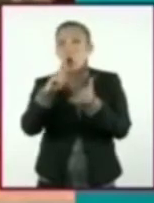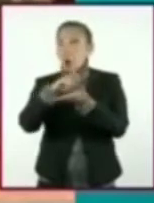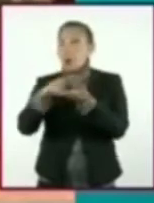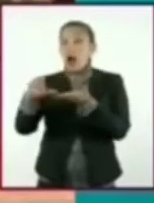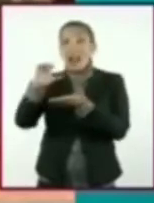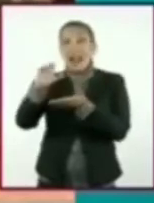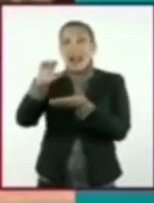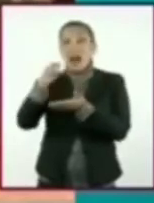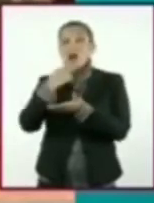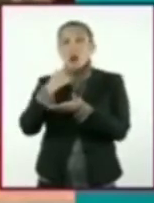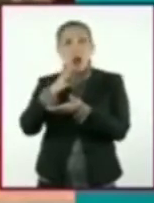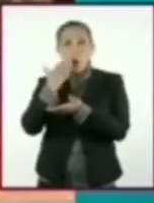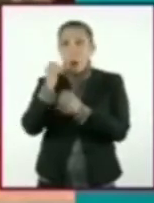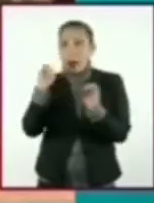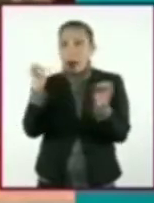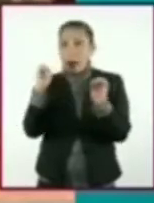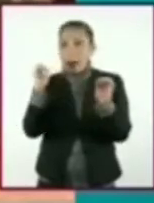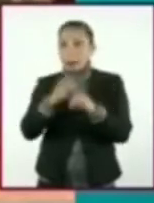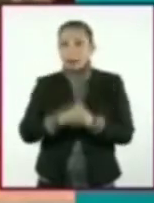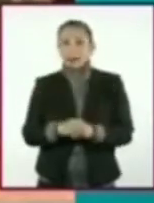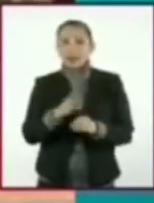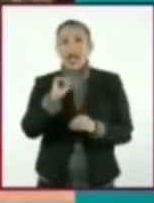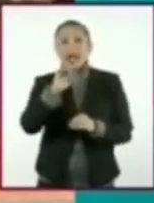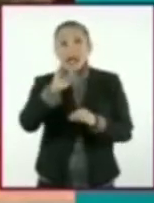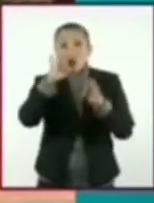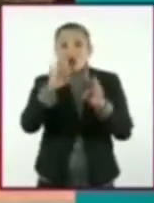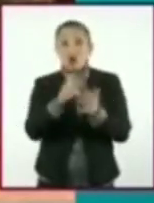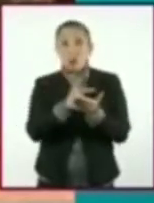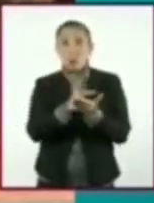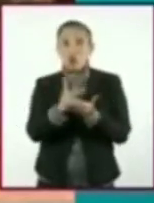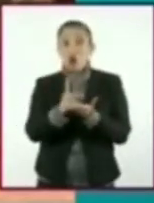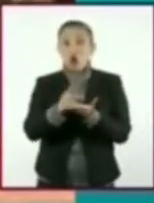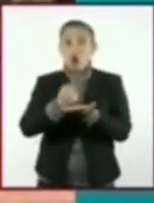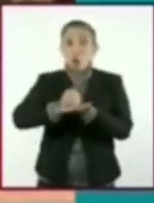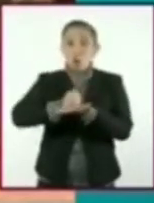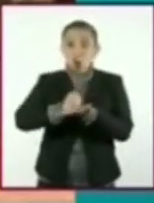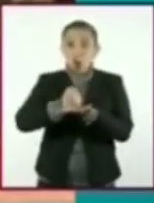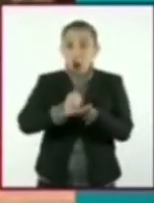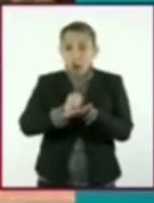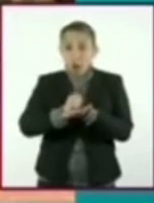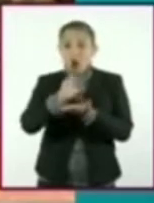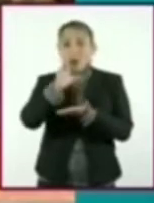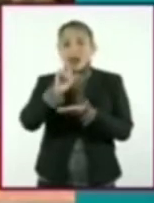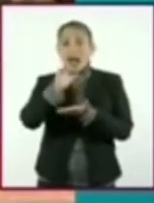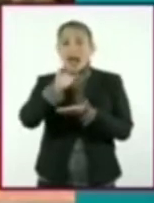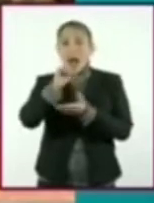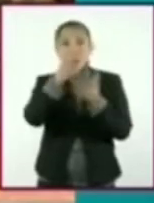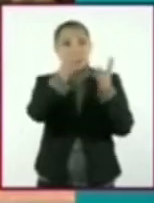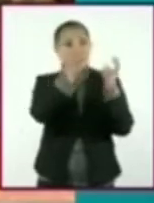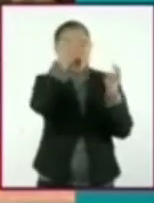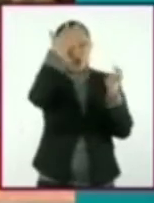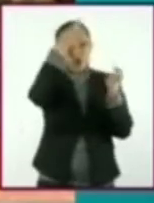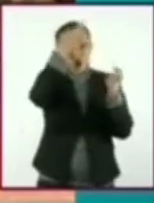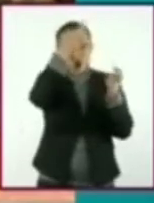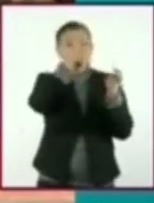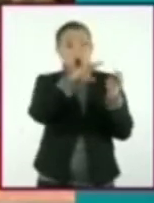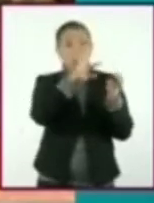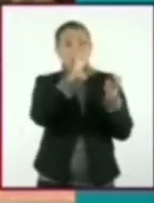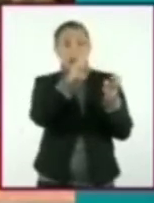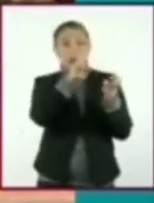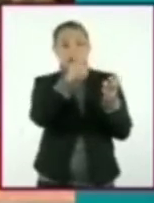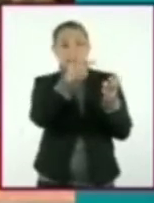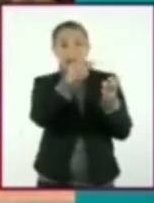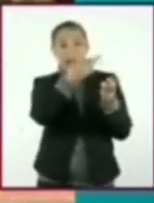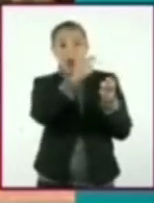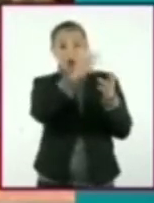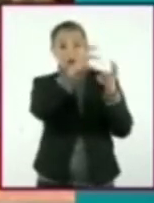comprando un cacao con azúcar. Es cacao puro, molido, un cacao que se secó al sol a menos de 42